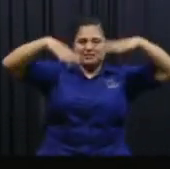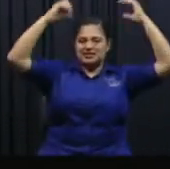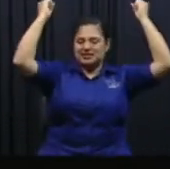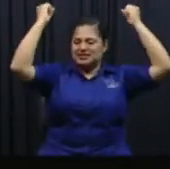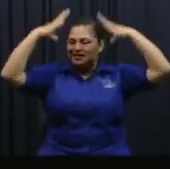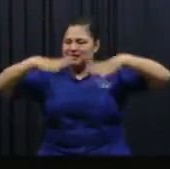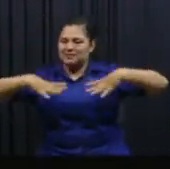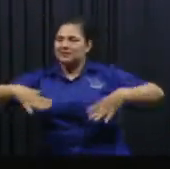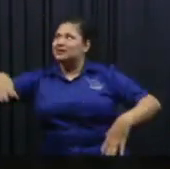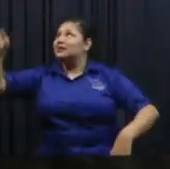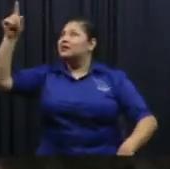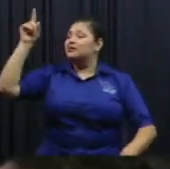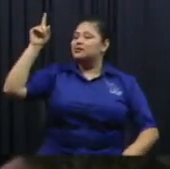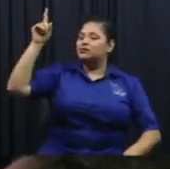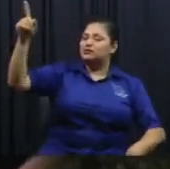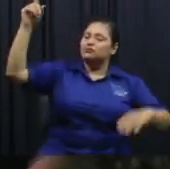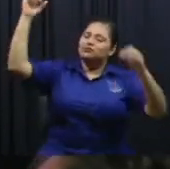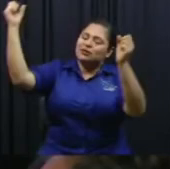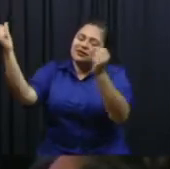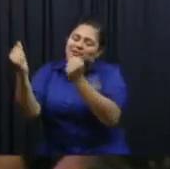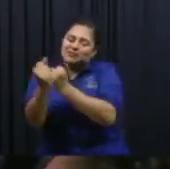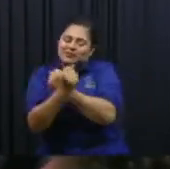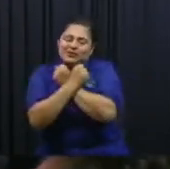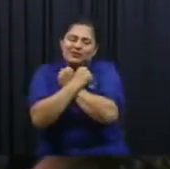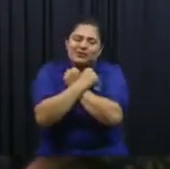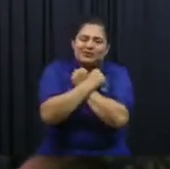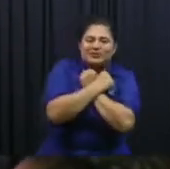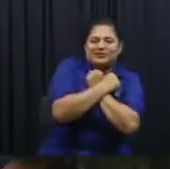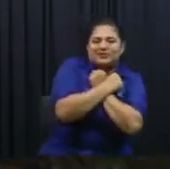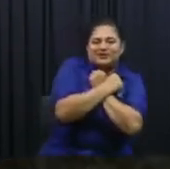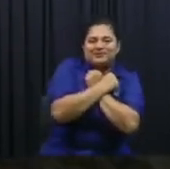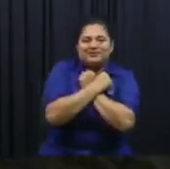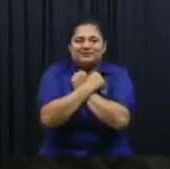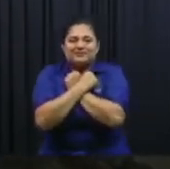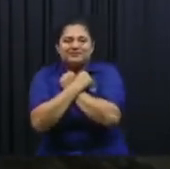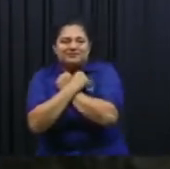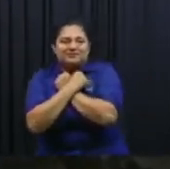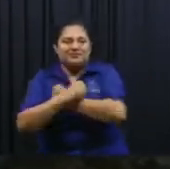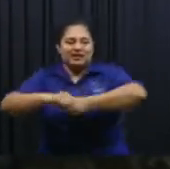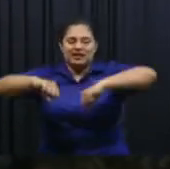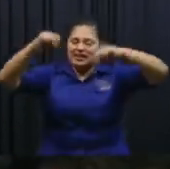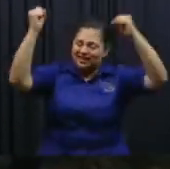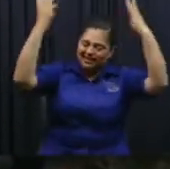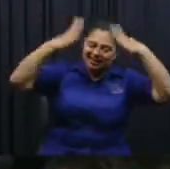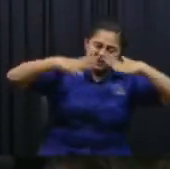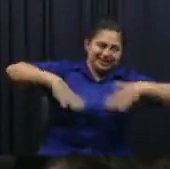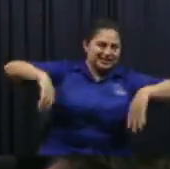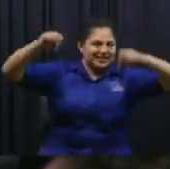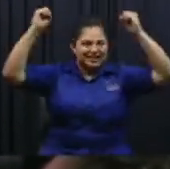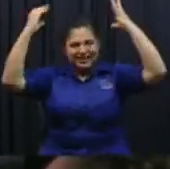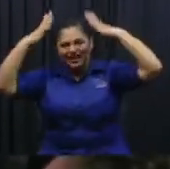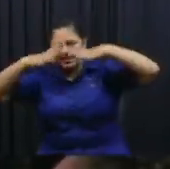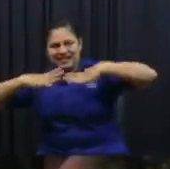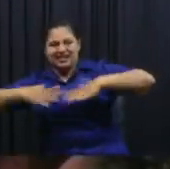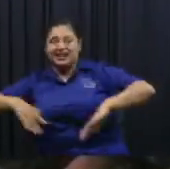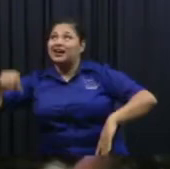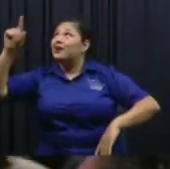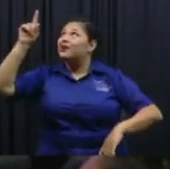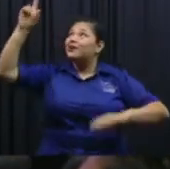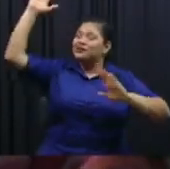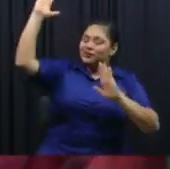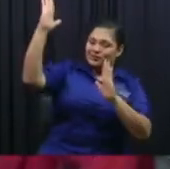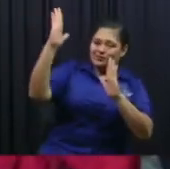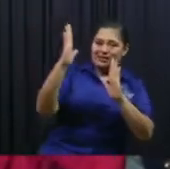lléname lléname con tu amor lléname lléname